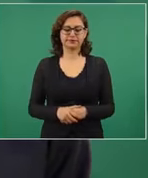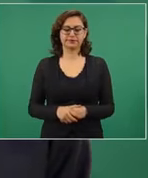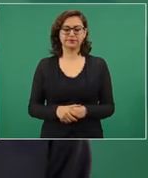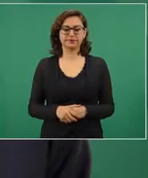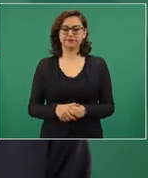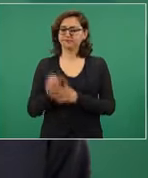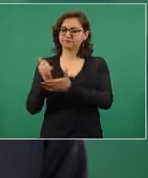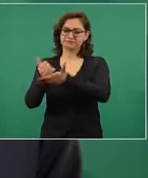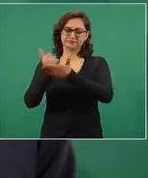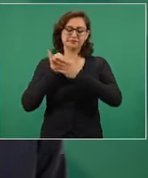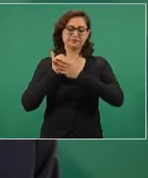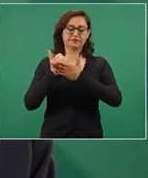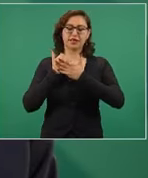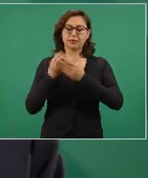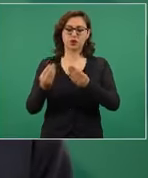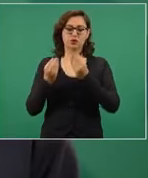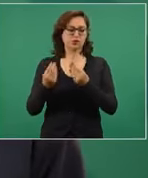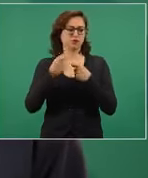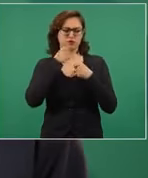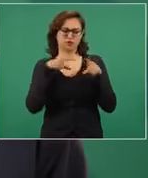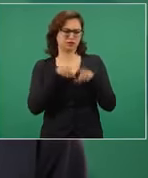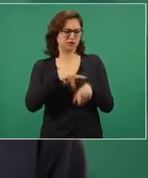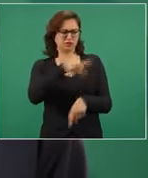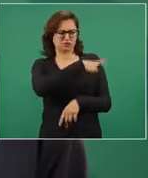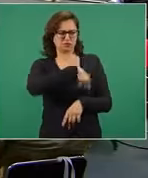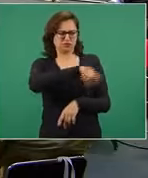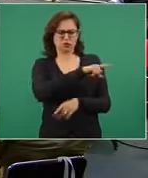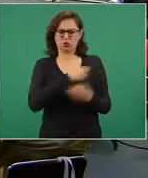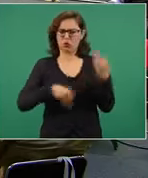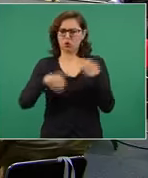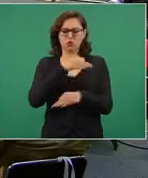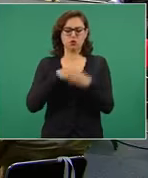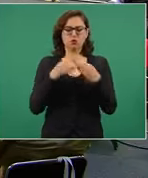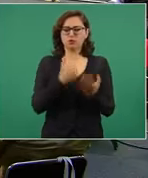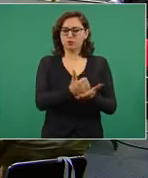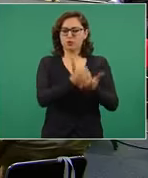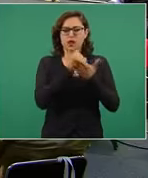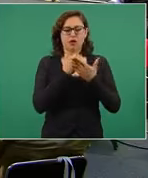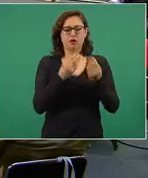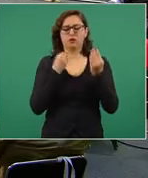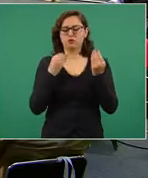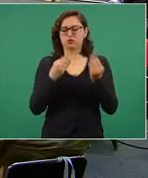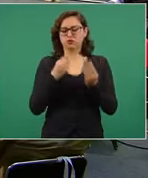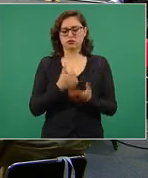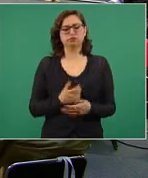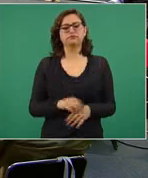Me ayudan mucho, como todos los que están aquí. Me aligeran la carga.